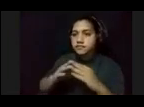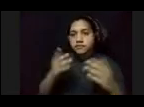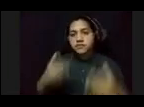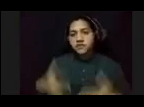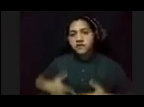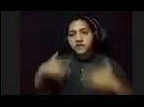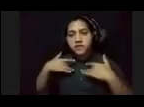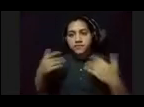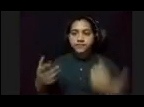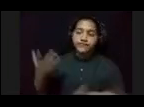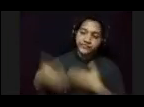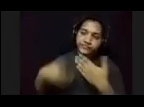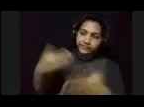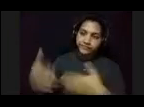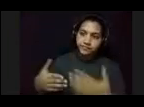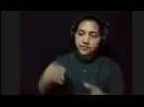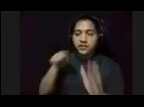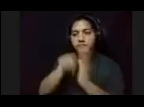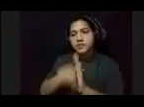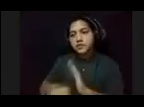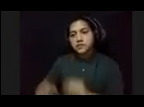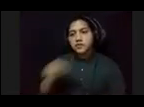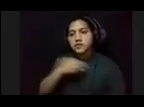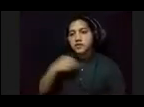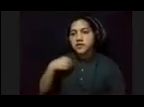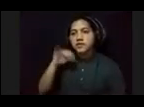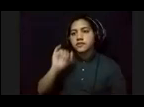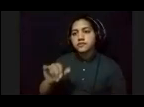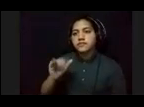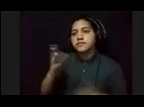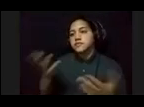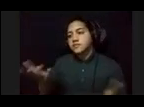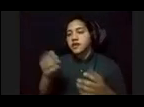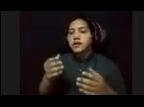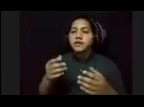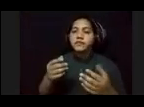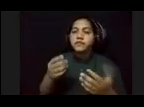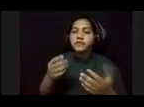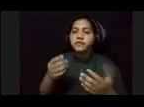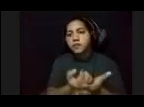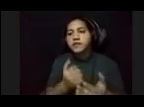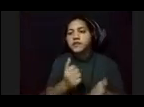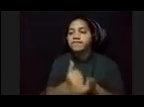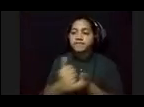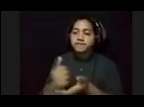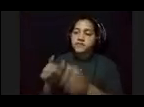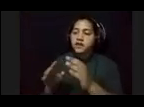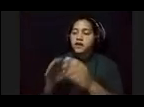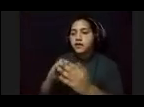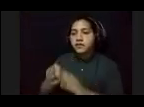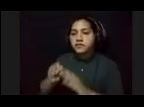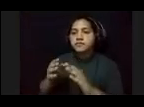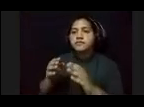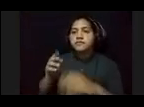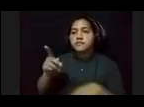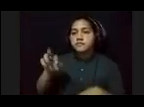años, el matadero municipal fue la fuente principal económica para los residentes de La Perla. Esta práctica